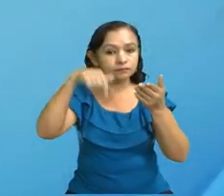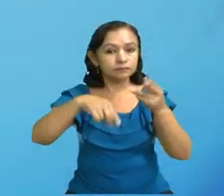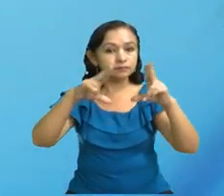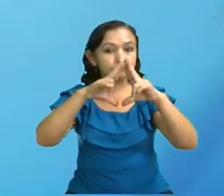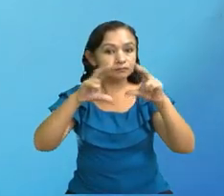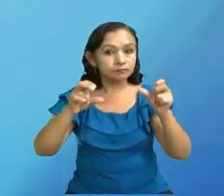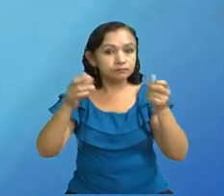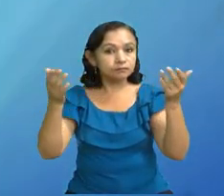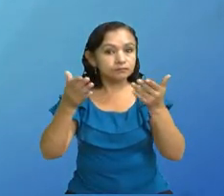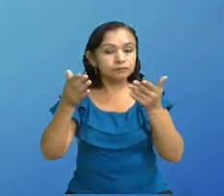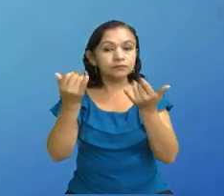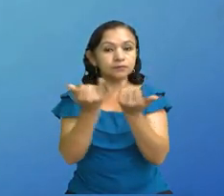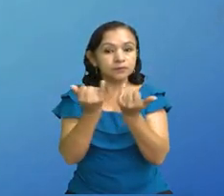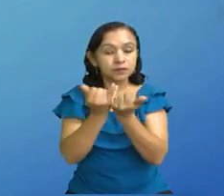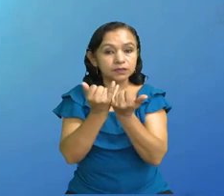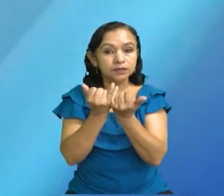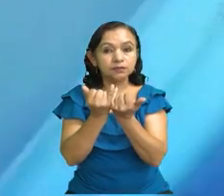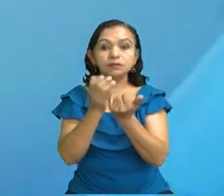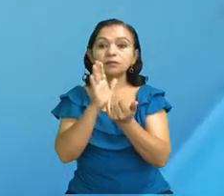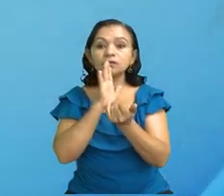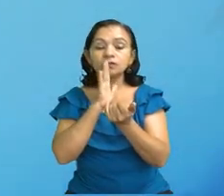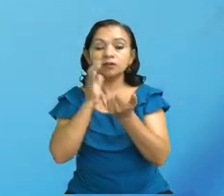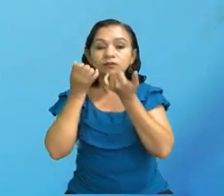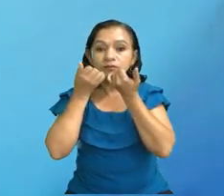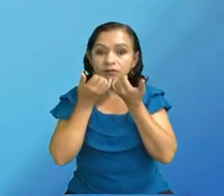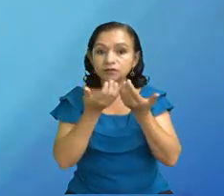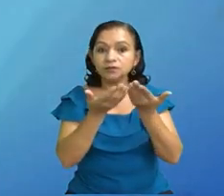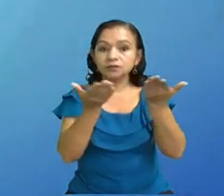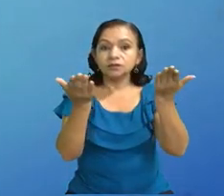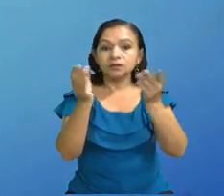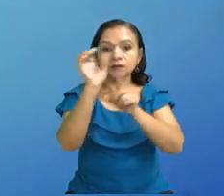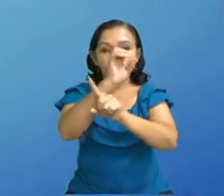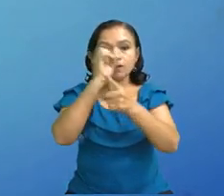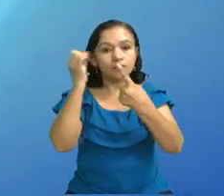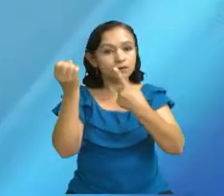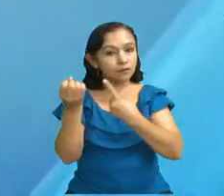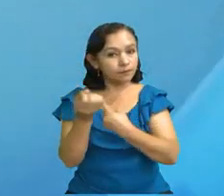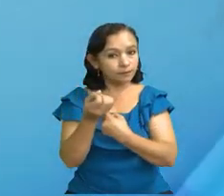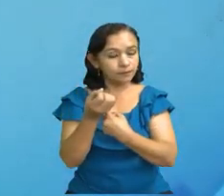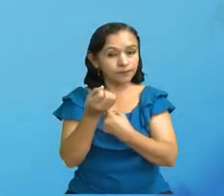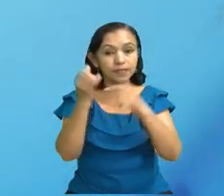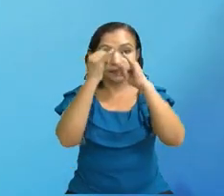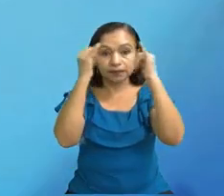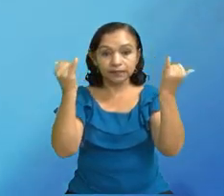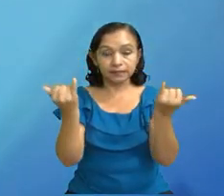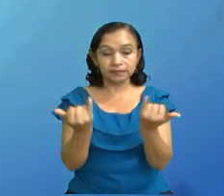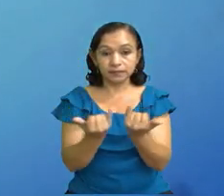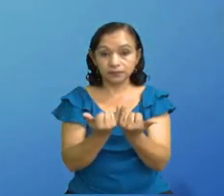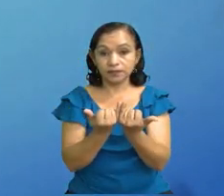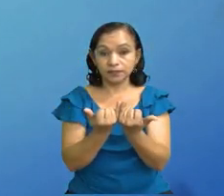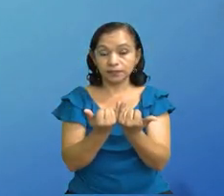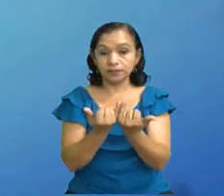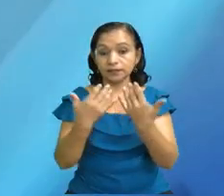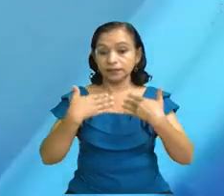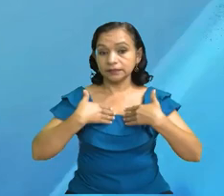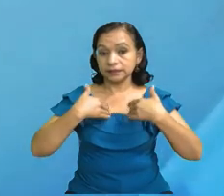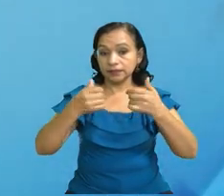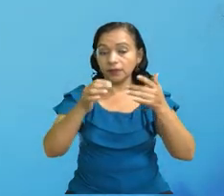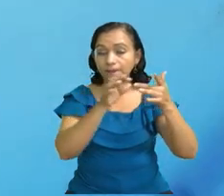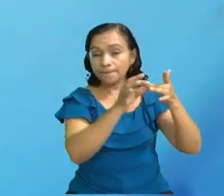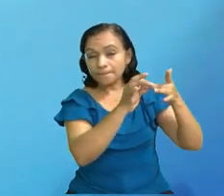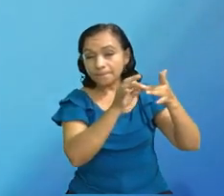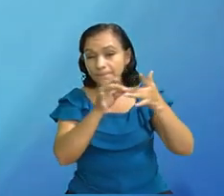está decretando también, están decretando los organismos internacionales